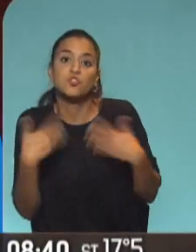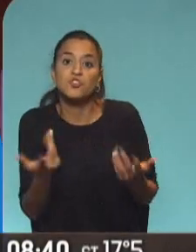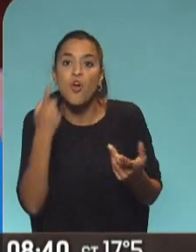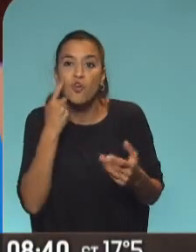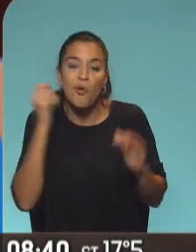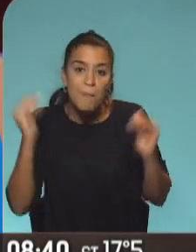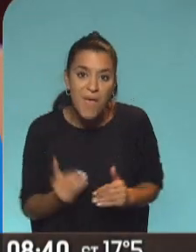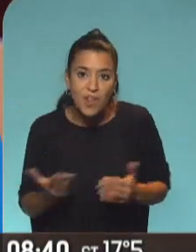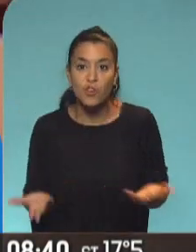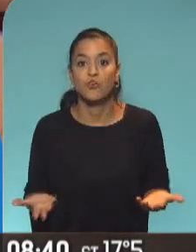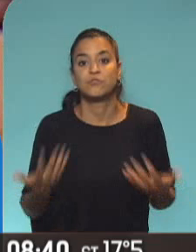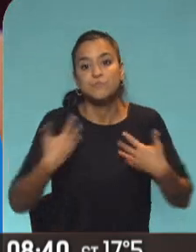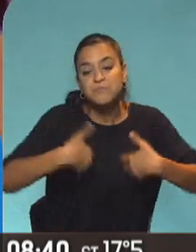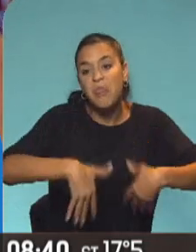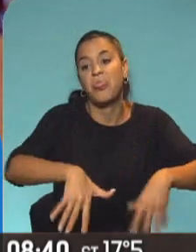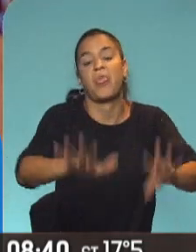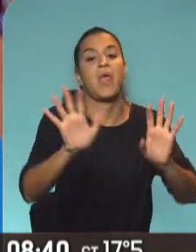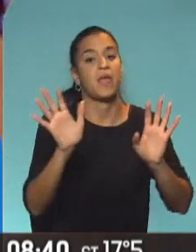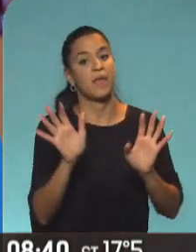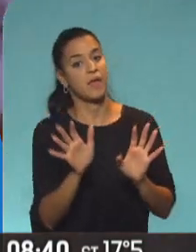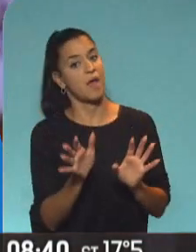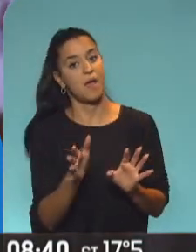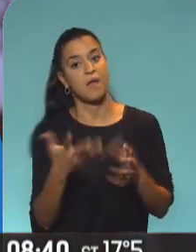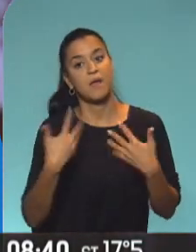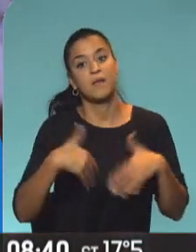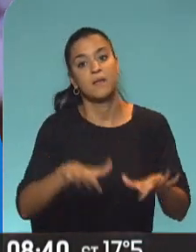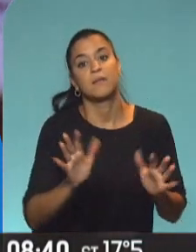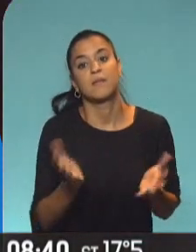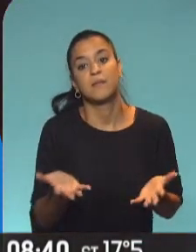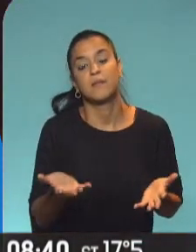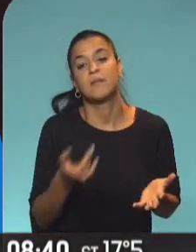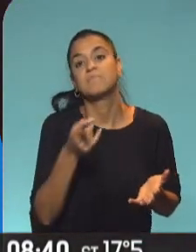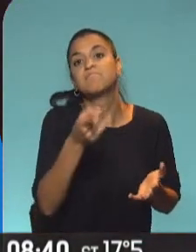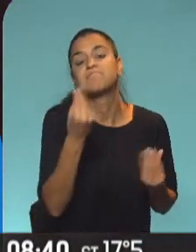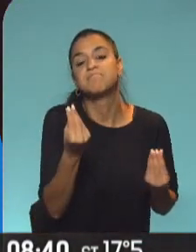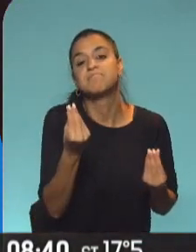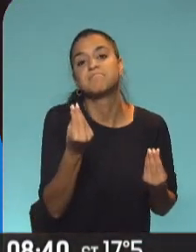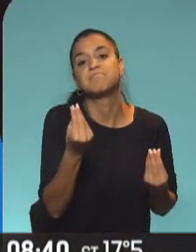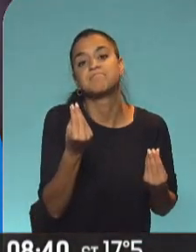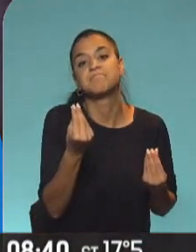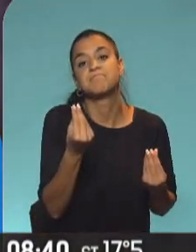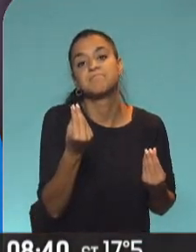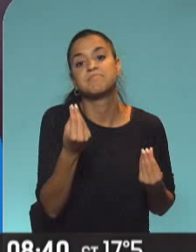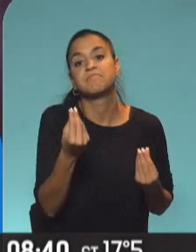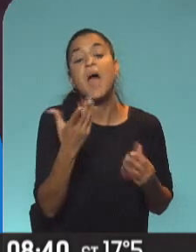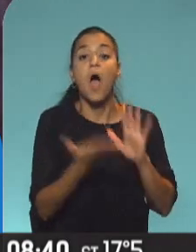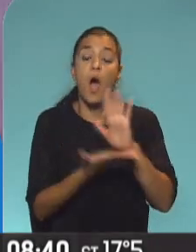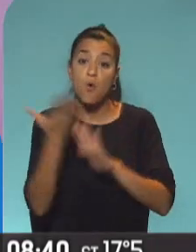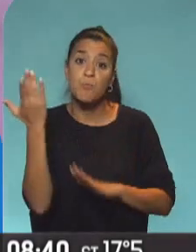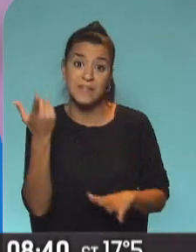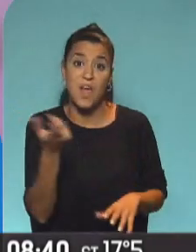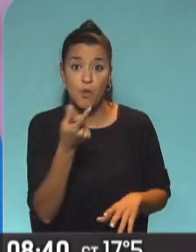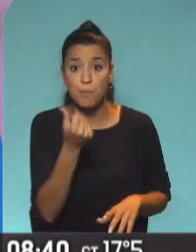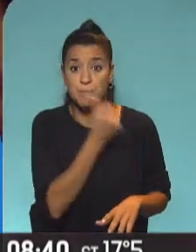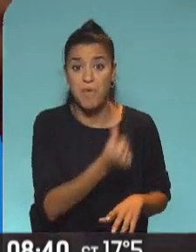cierto? Entonces le dejaron, digamos, cazar en el zoológico, como se dice habitualmente, ¿y qué hicieron? Digamos, aumentaron los